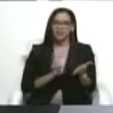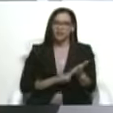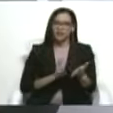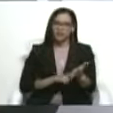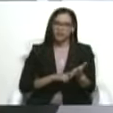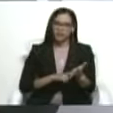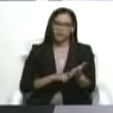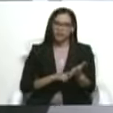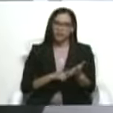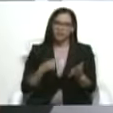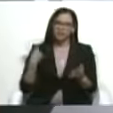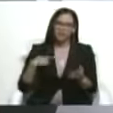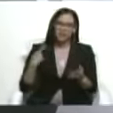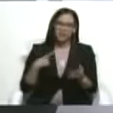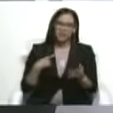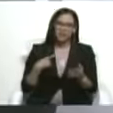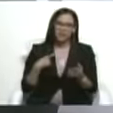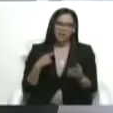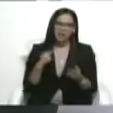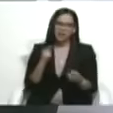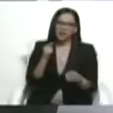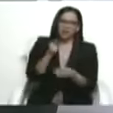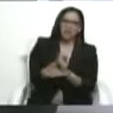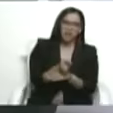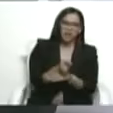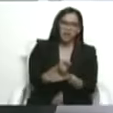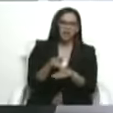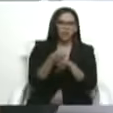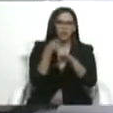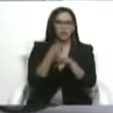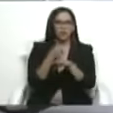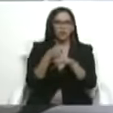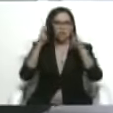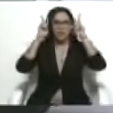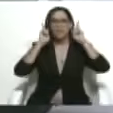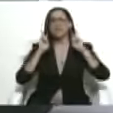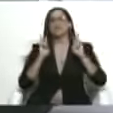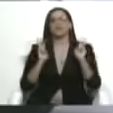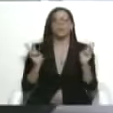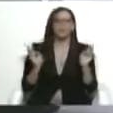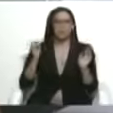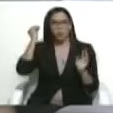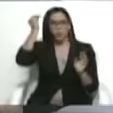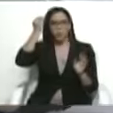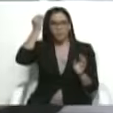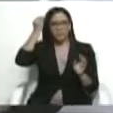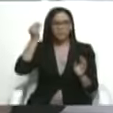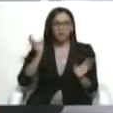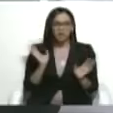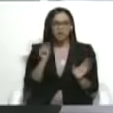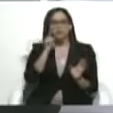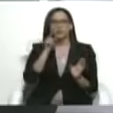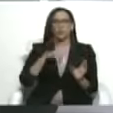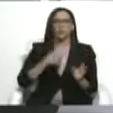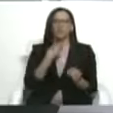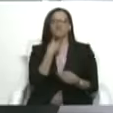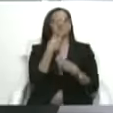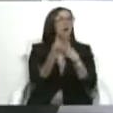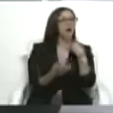implica retar al Estado impunemente, como creyeron, de tu poder